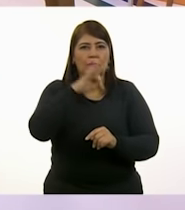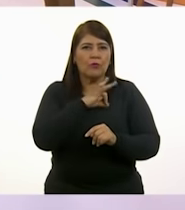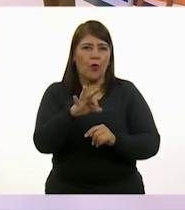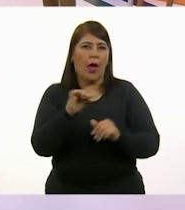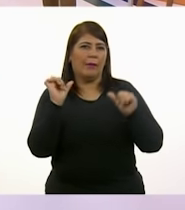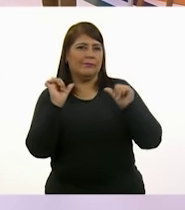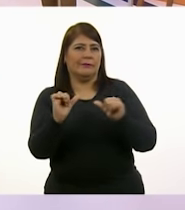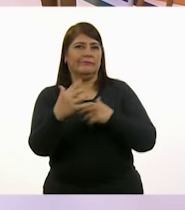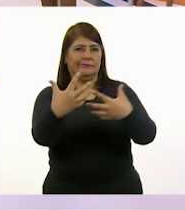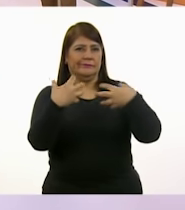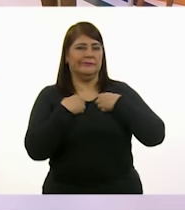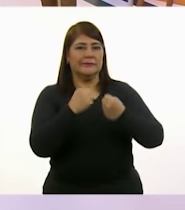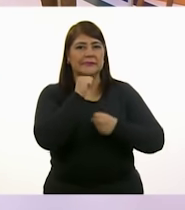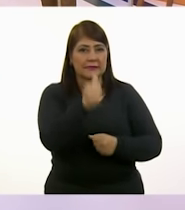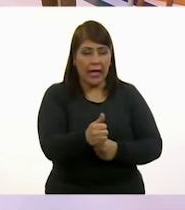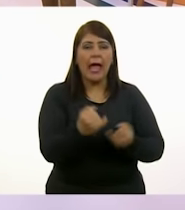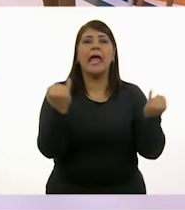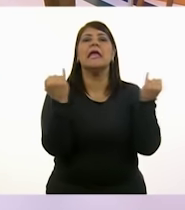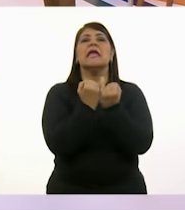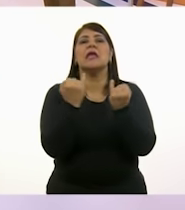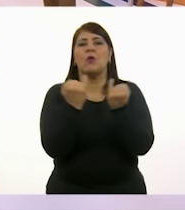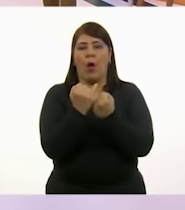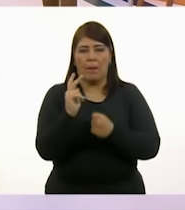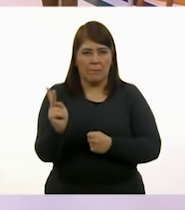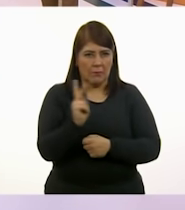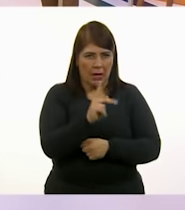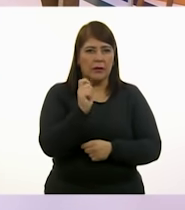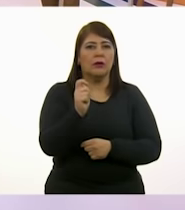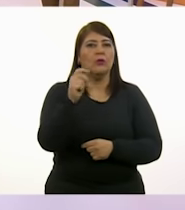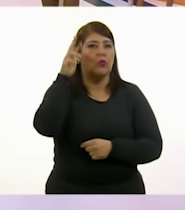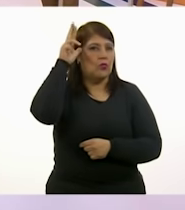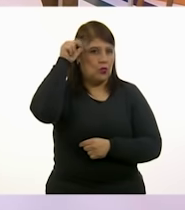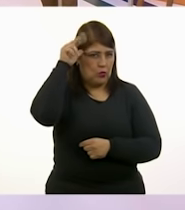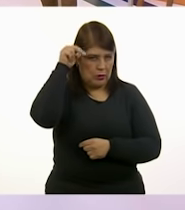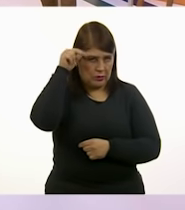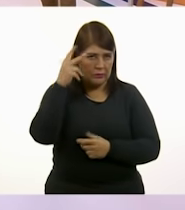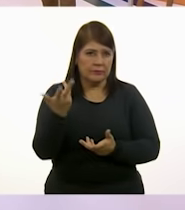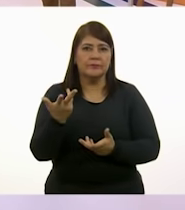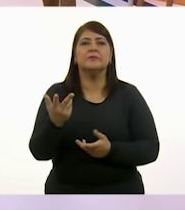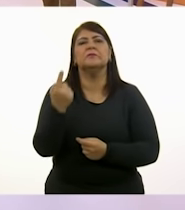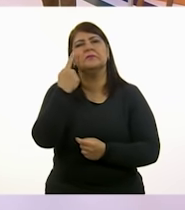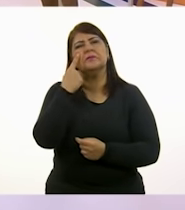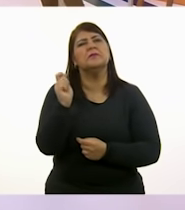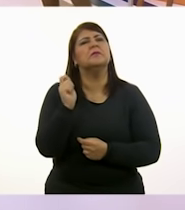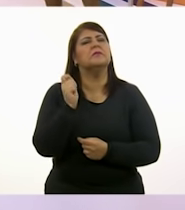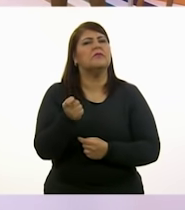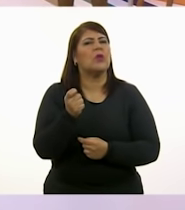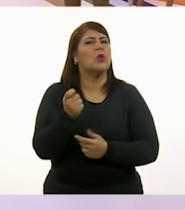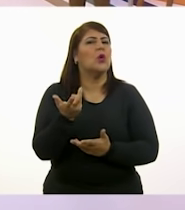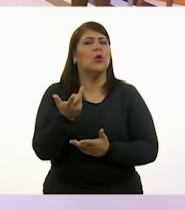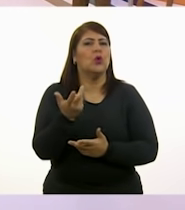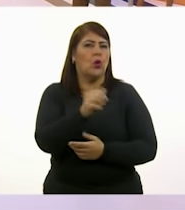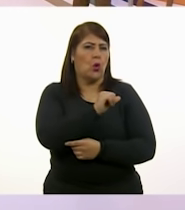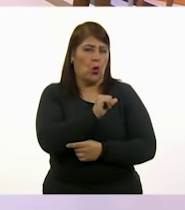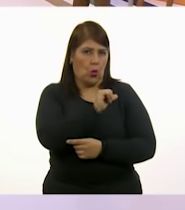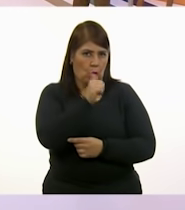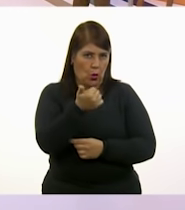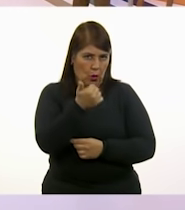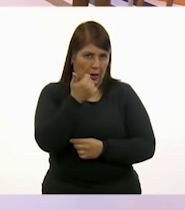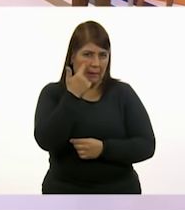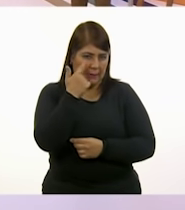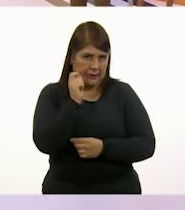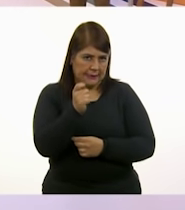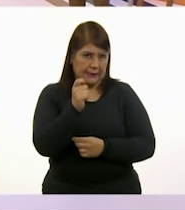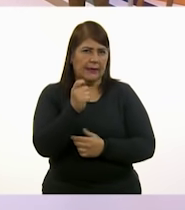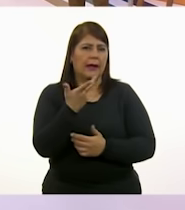manera lo hacen los conejos Entonces, tenemos ya también otra forma, otra razón por las cuales